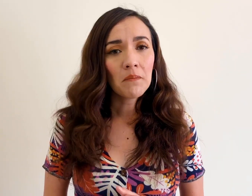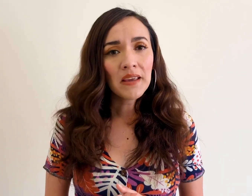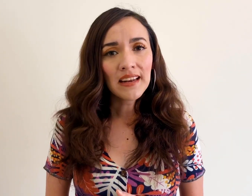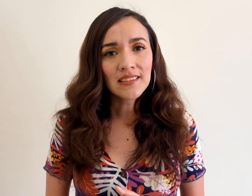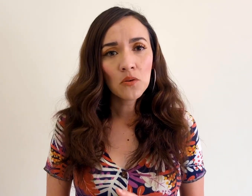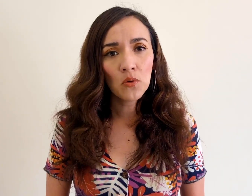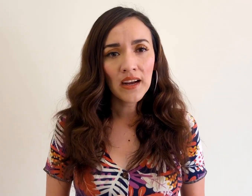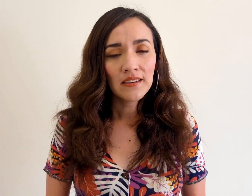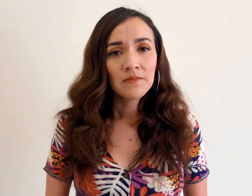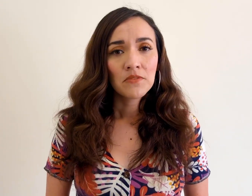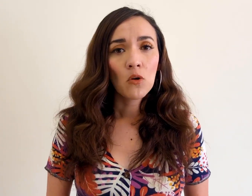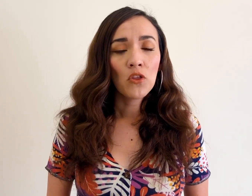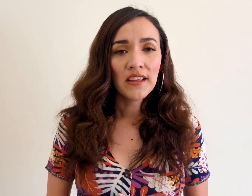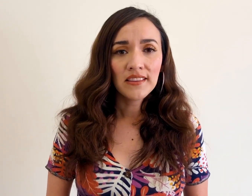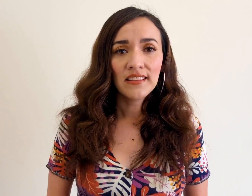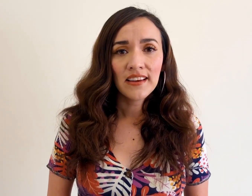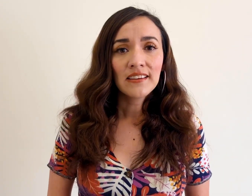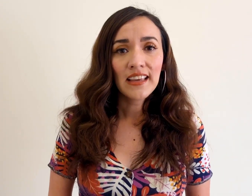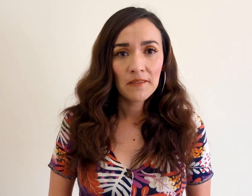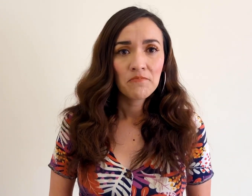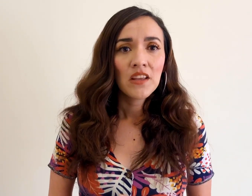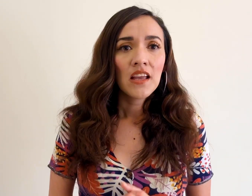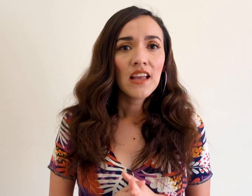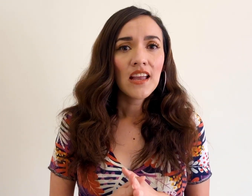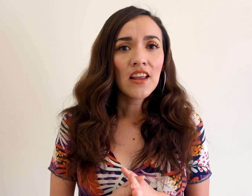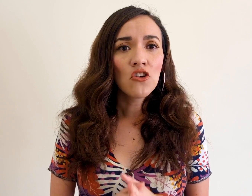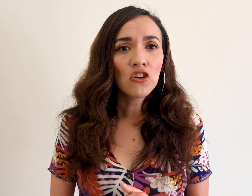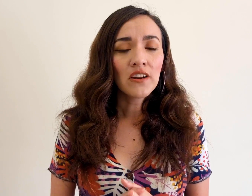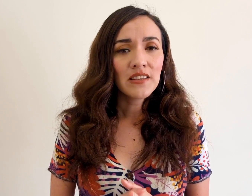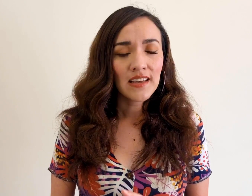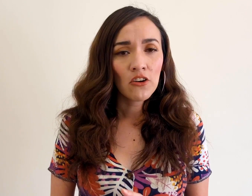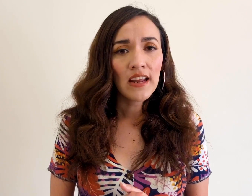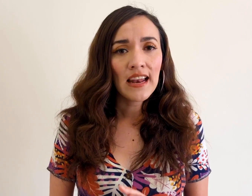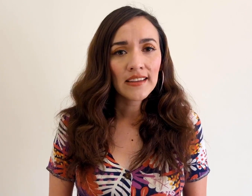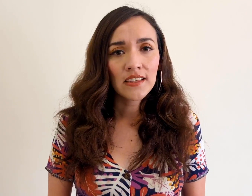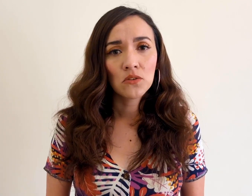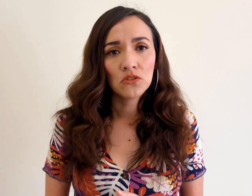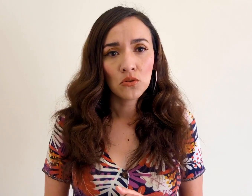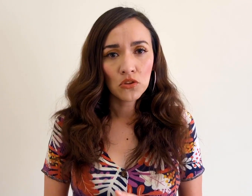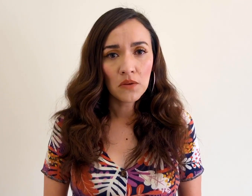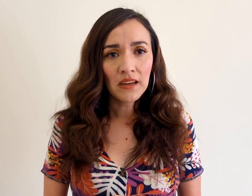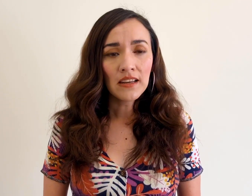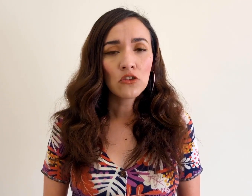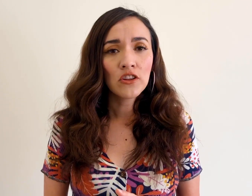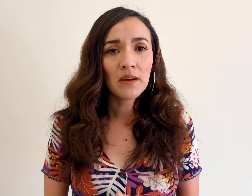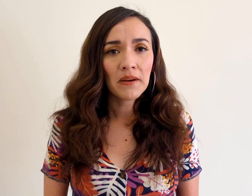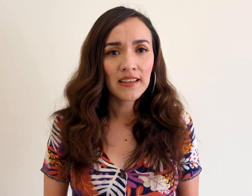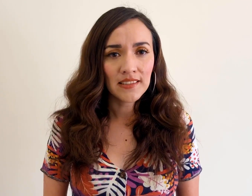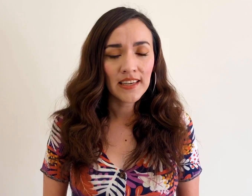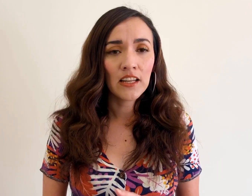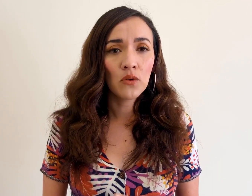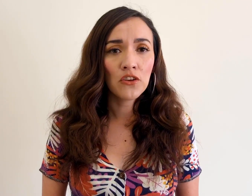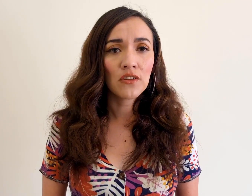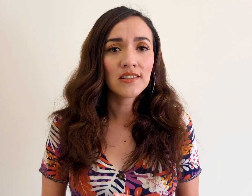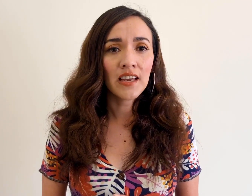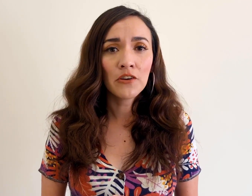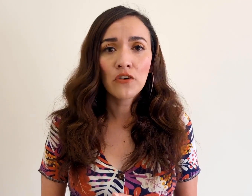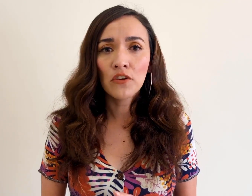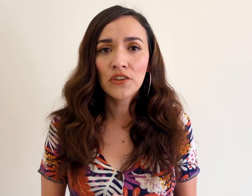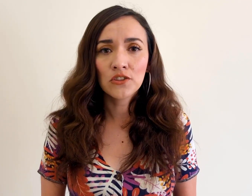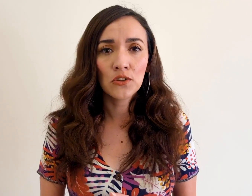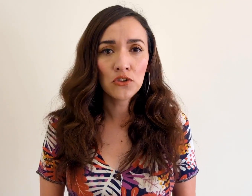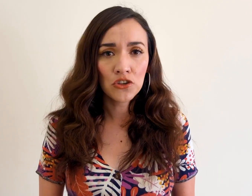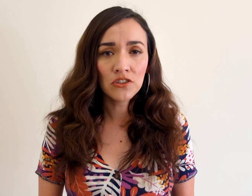embargo, también asegura o da a entender que no revisaron el acta constitutiva donde aparece que el dueño de